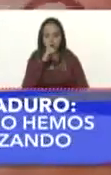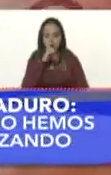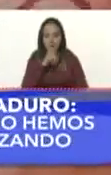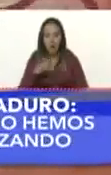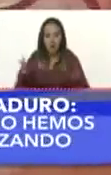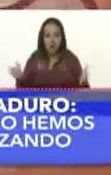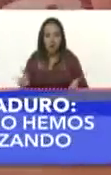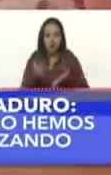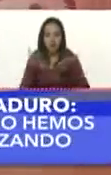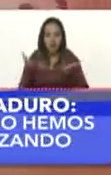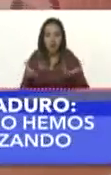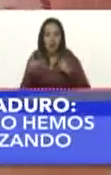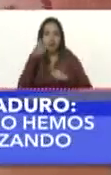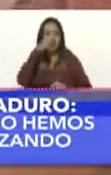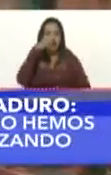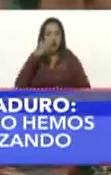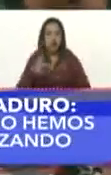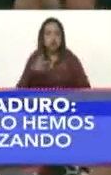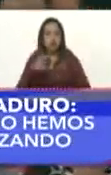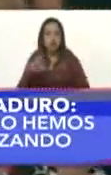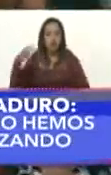¿Qué les parece?